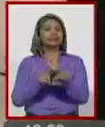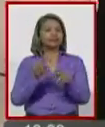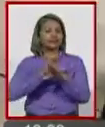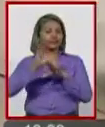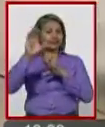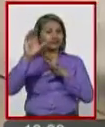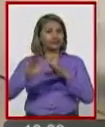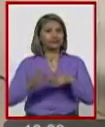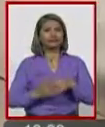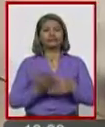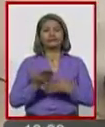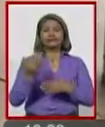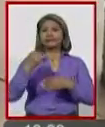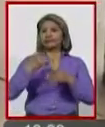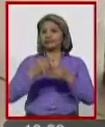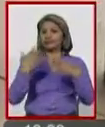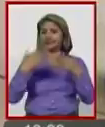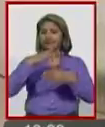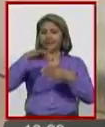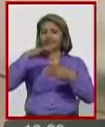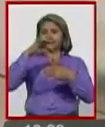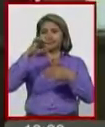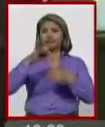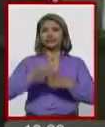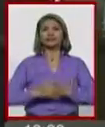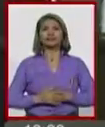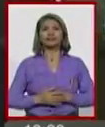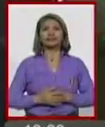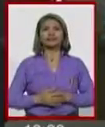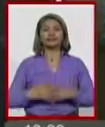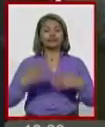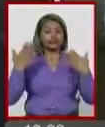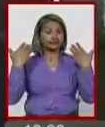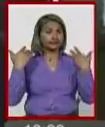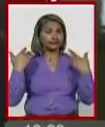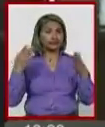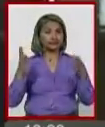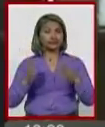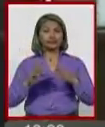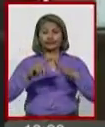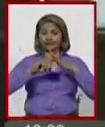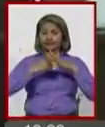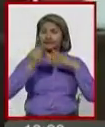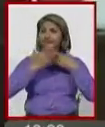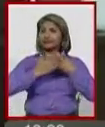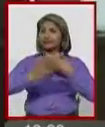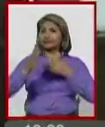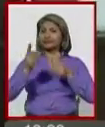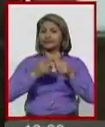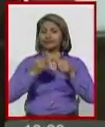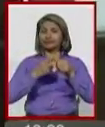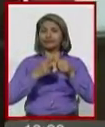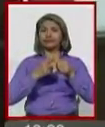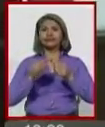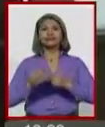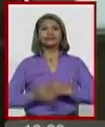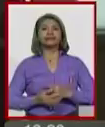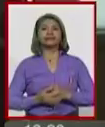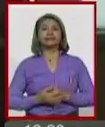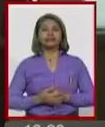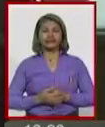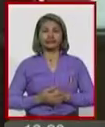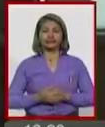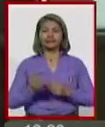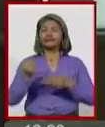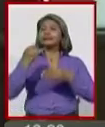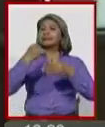dando cumplimiento a la preinscripción donde se realizó el sorteo. Nosotros ya prácticamente arrancamos en primera instancia con lo que